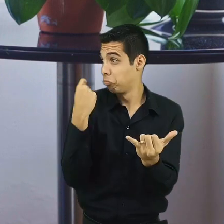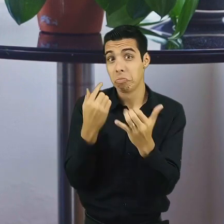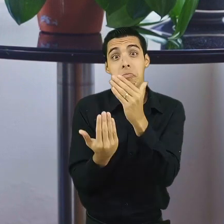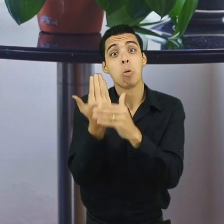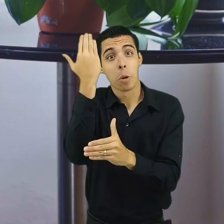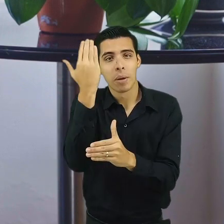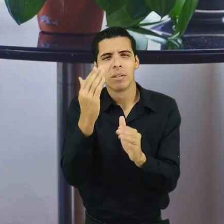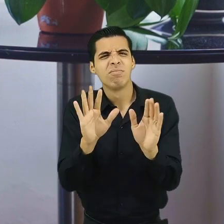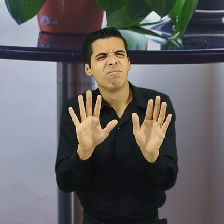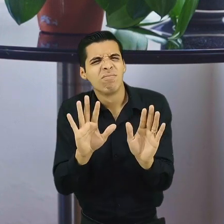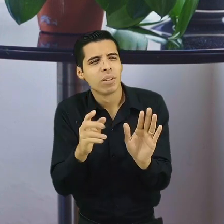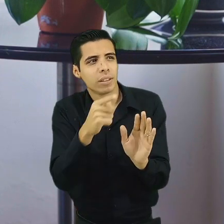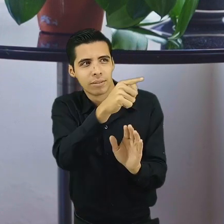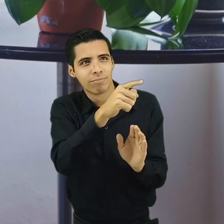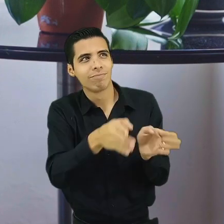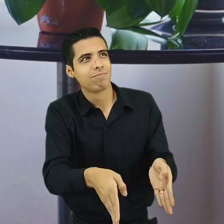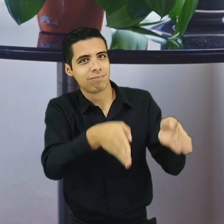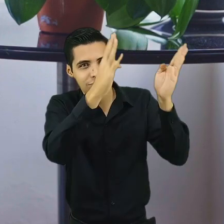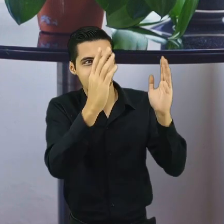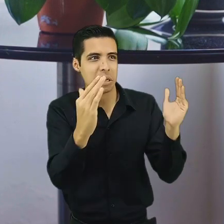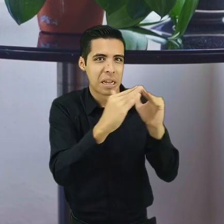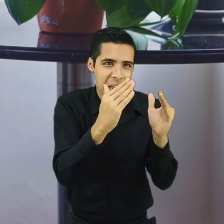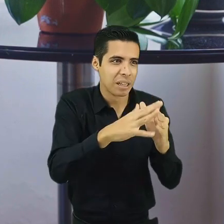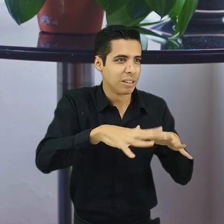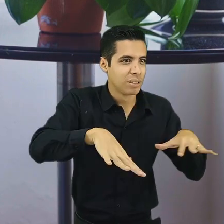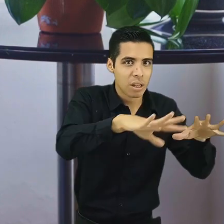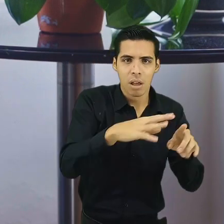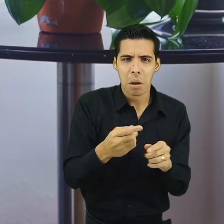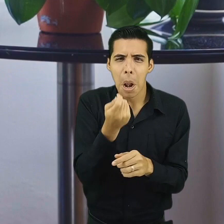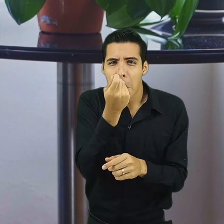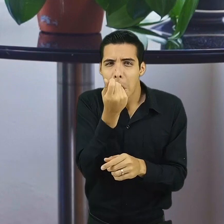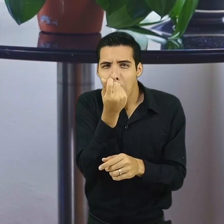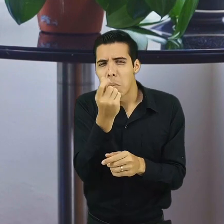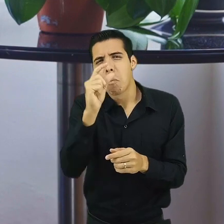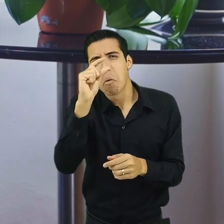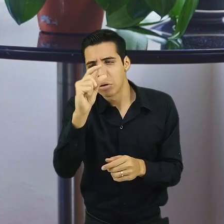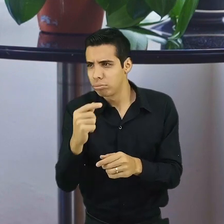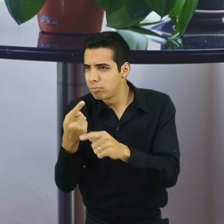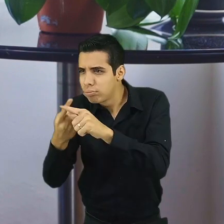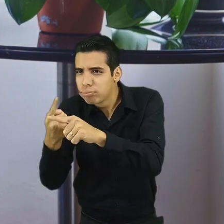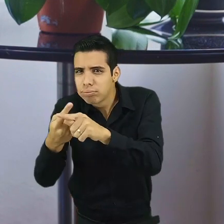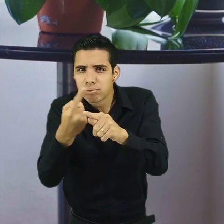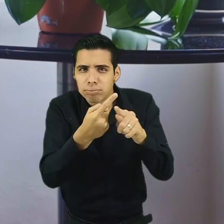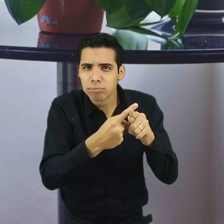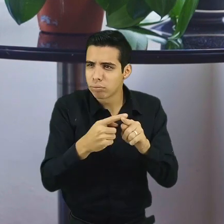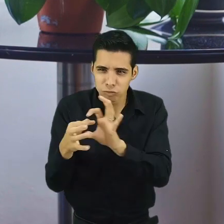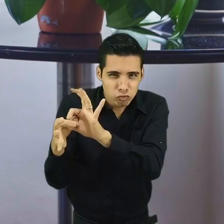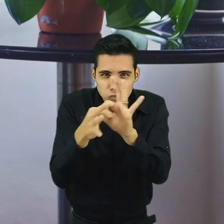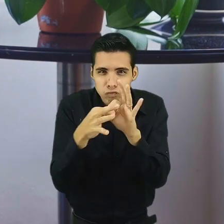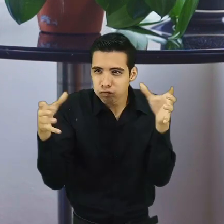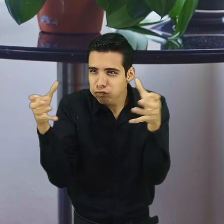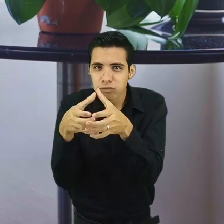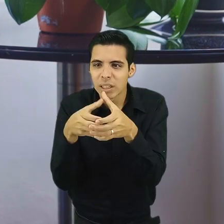colaborativa de proyectos de propiedades y fácilmente puedes invertir pequeñas cantidades desde cualquier lugar del mundo, dado que por lo